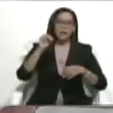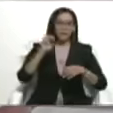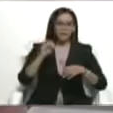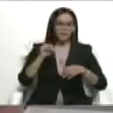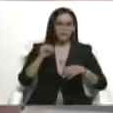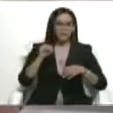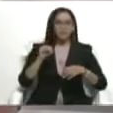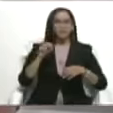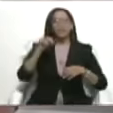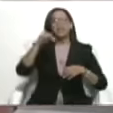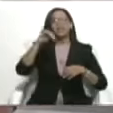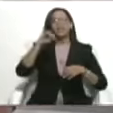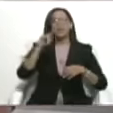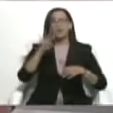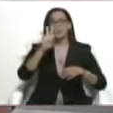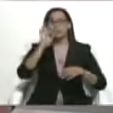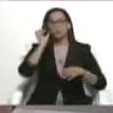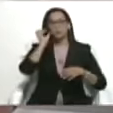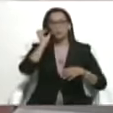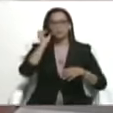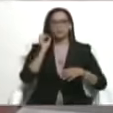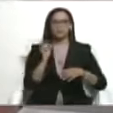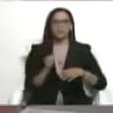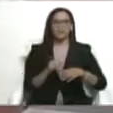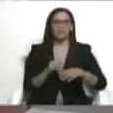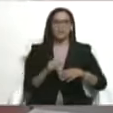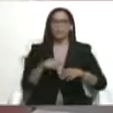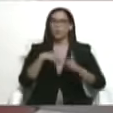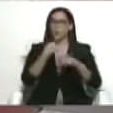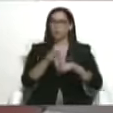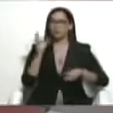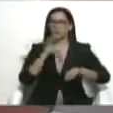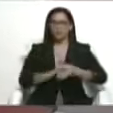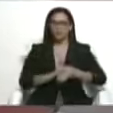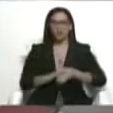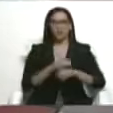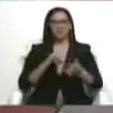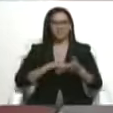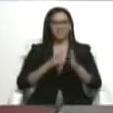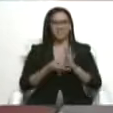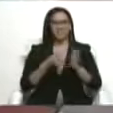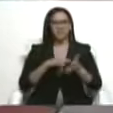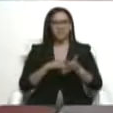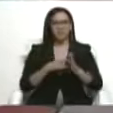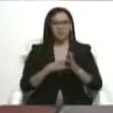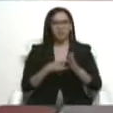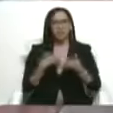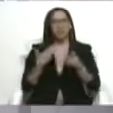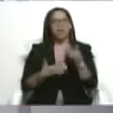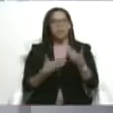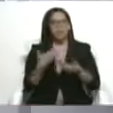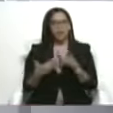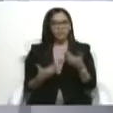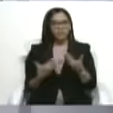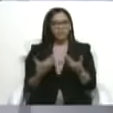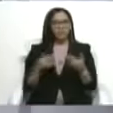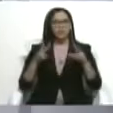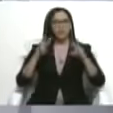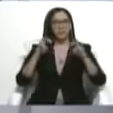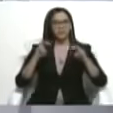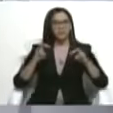Díaz. Pero posterior a su detención, dentro de lo que significa el proceso de